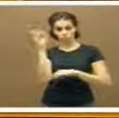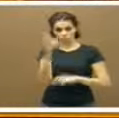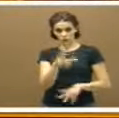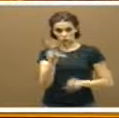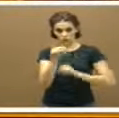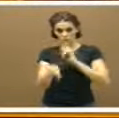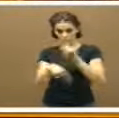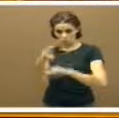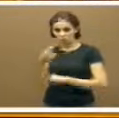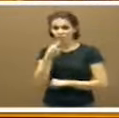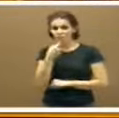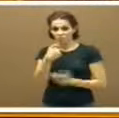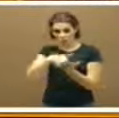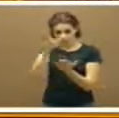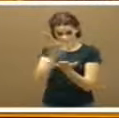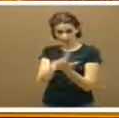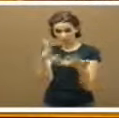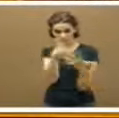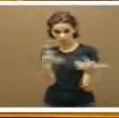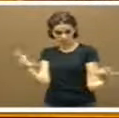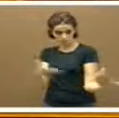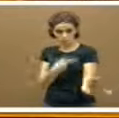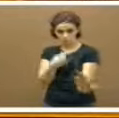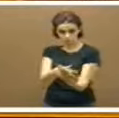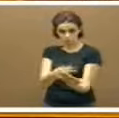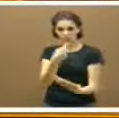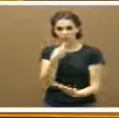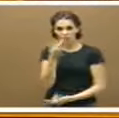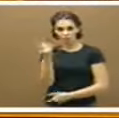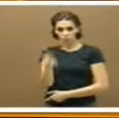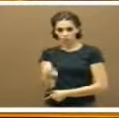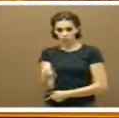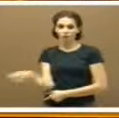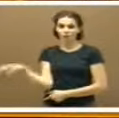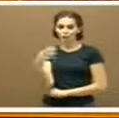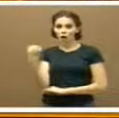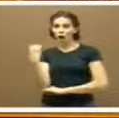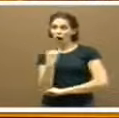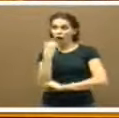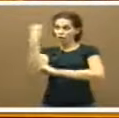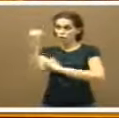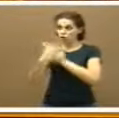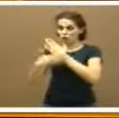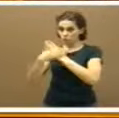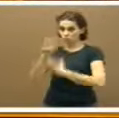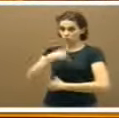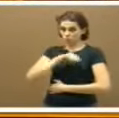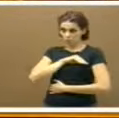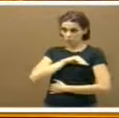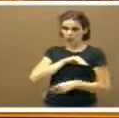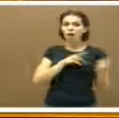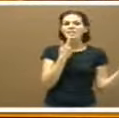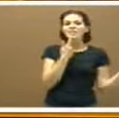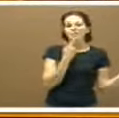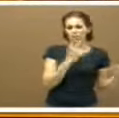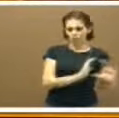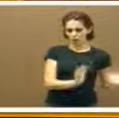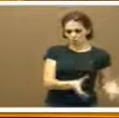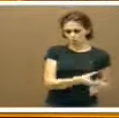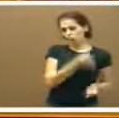también en el acta, reiterando, el apoyo al Gobierno de España –insisto– la sazón del